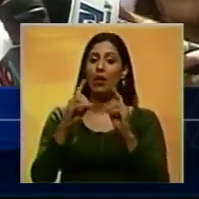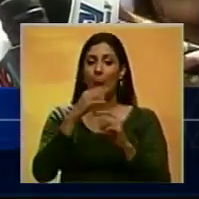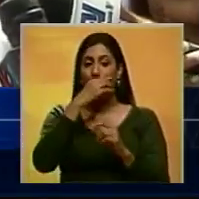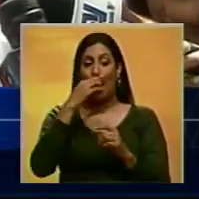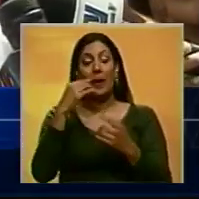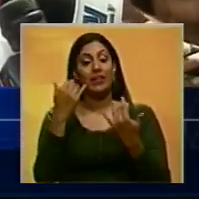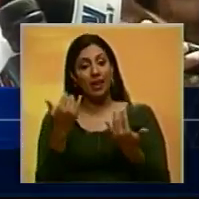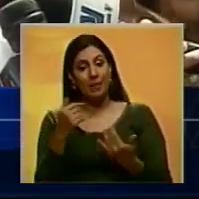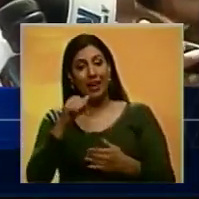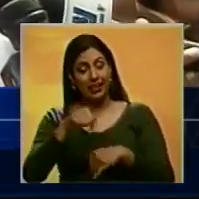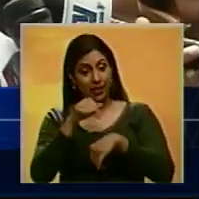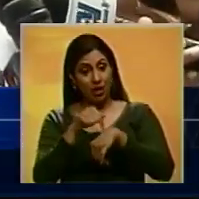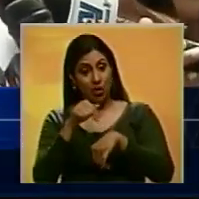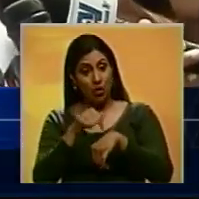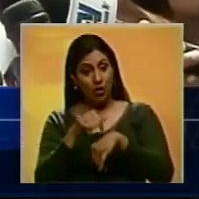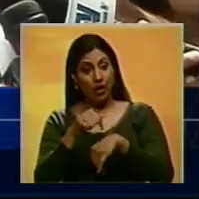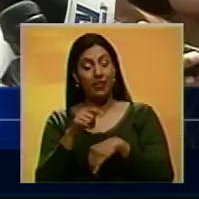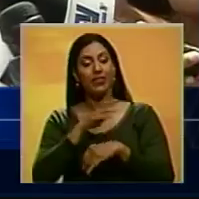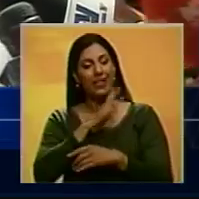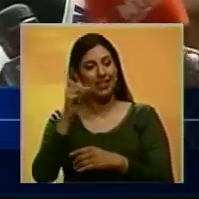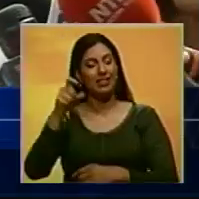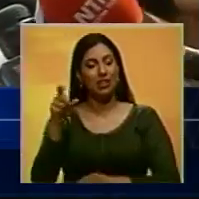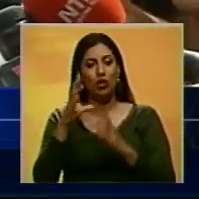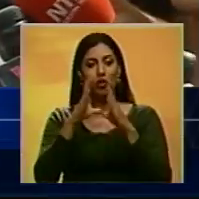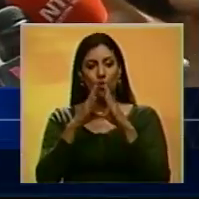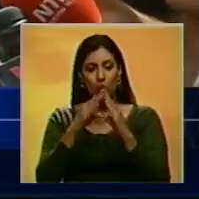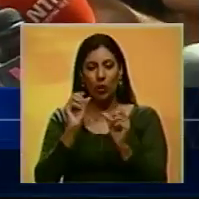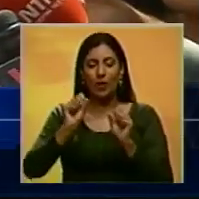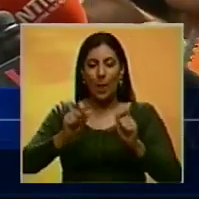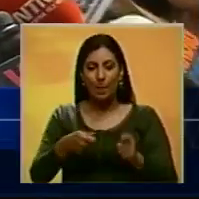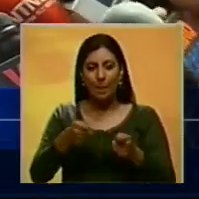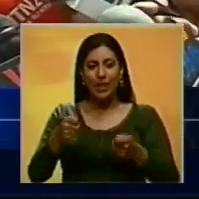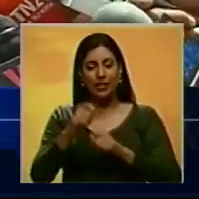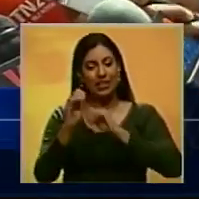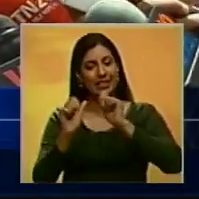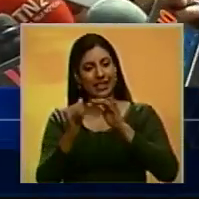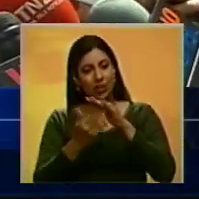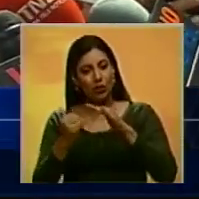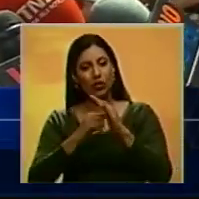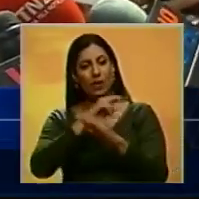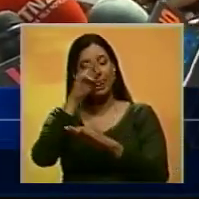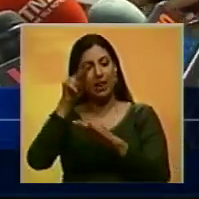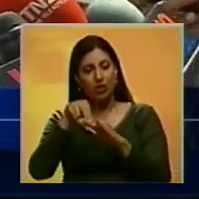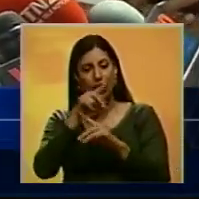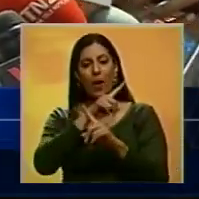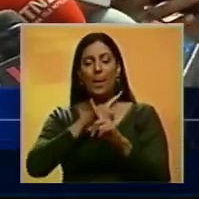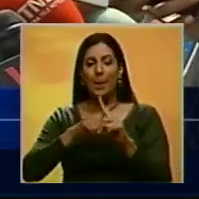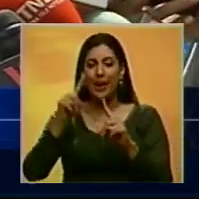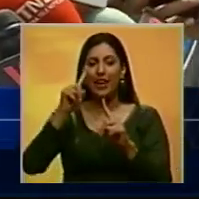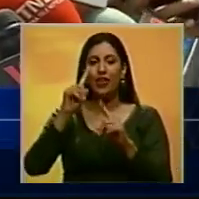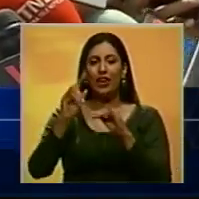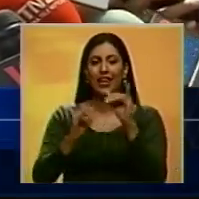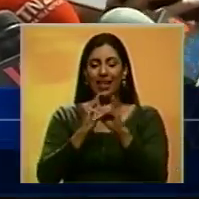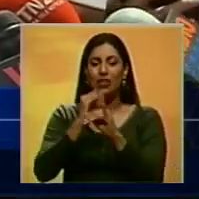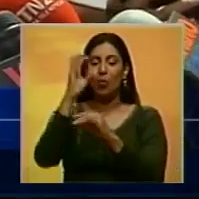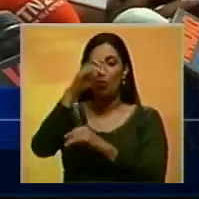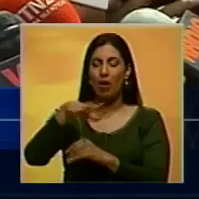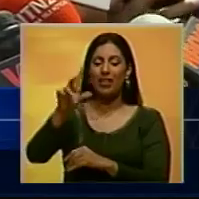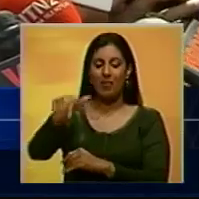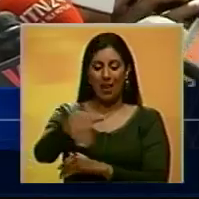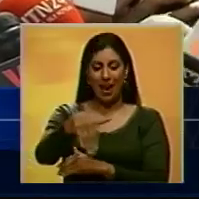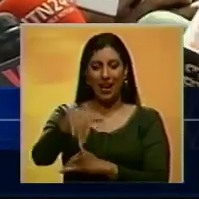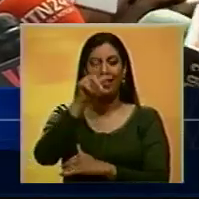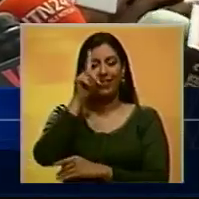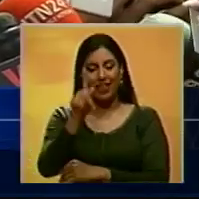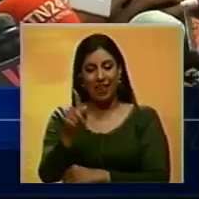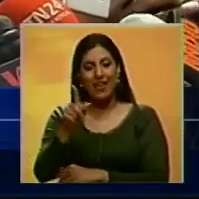que por lo tanto en esta hora se requiere toda la presión institucional, internacional, pero sobre todo la presión popular en la calle,